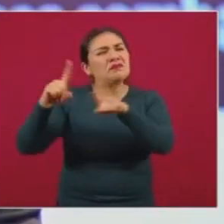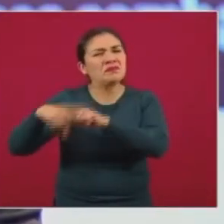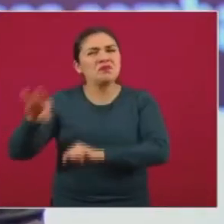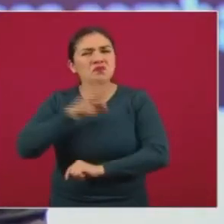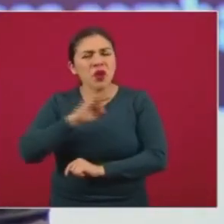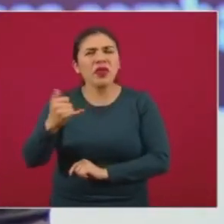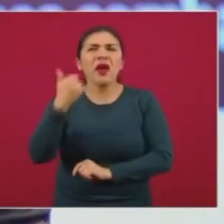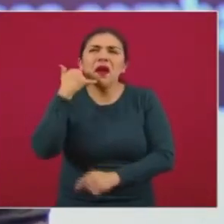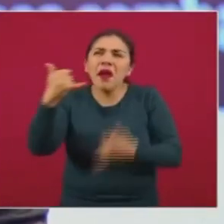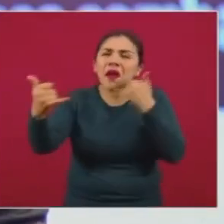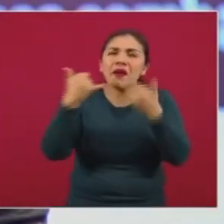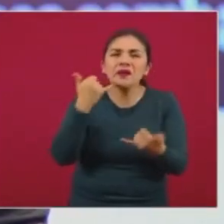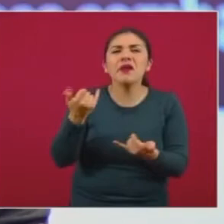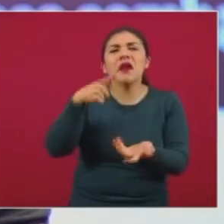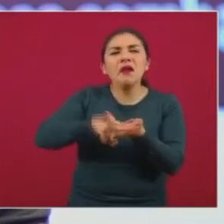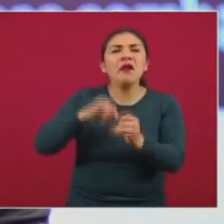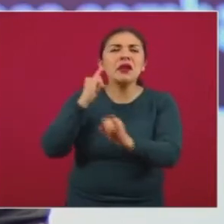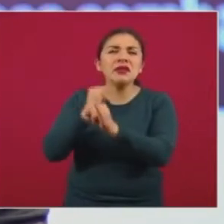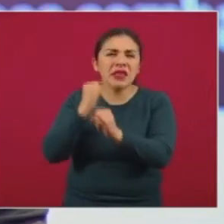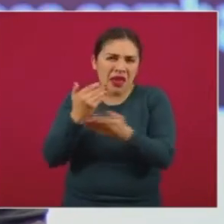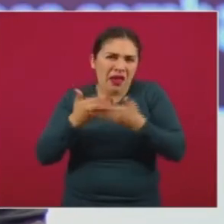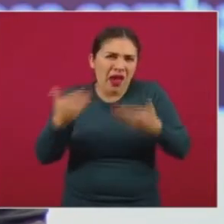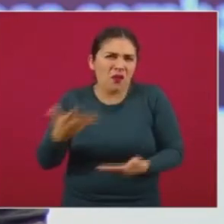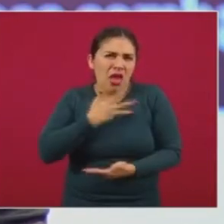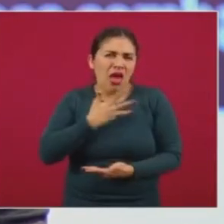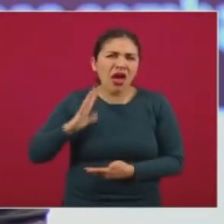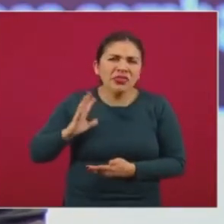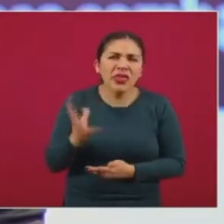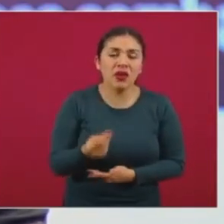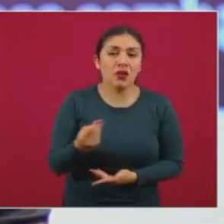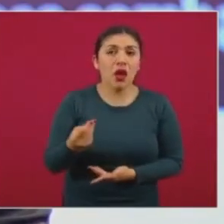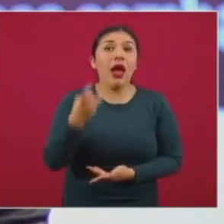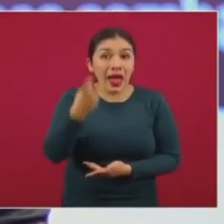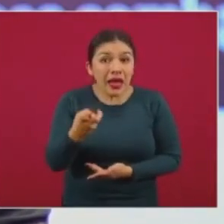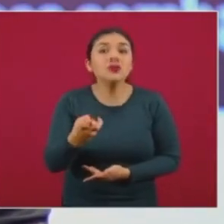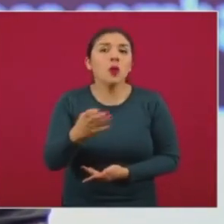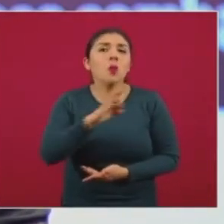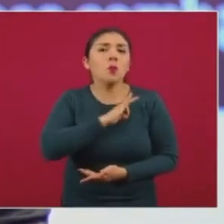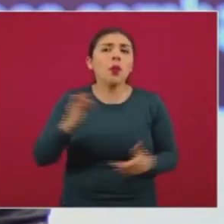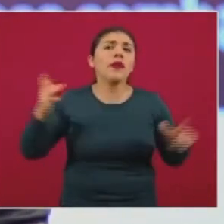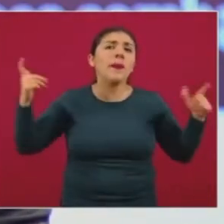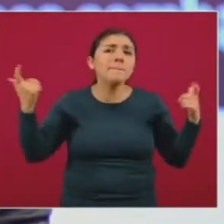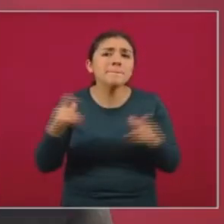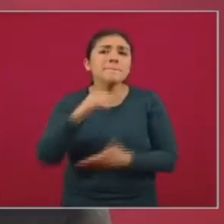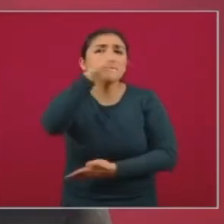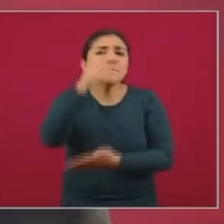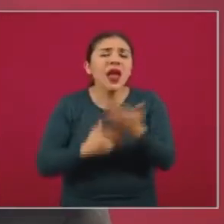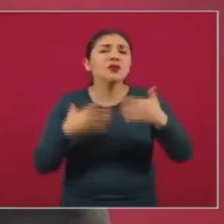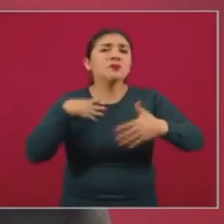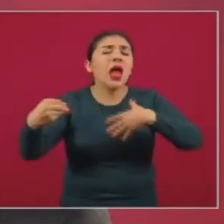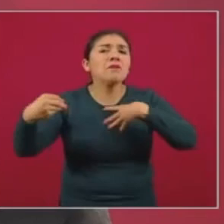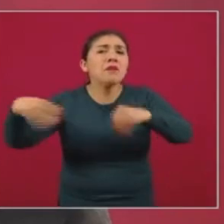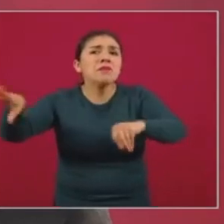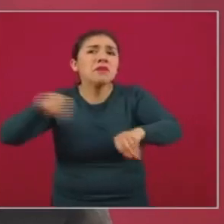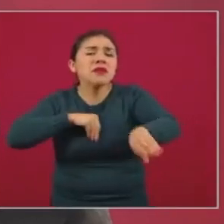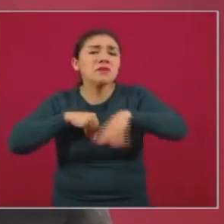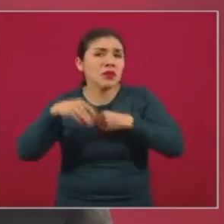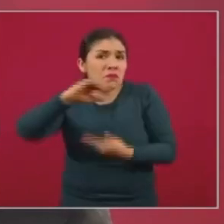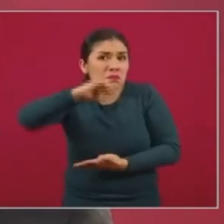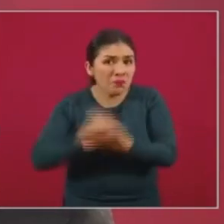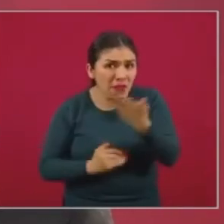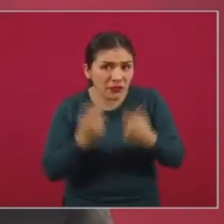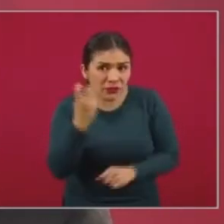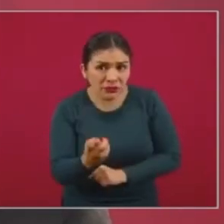o los medios electrónicos hoy existentes, vamos a disminuir la posibilidad de contagiar o ser